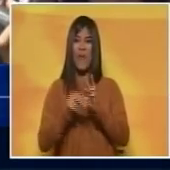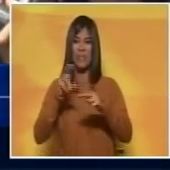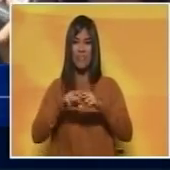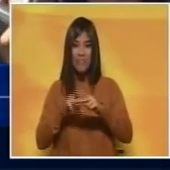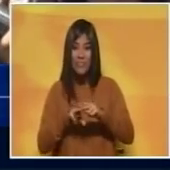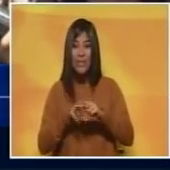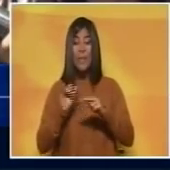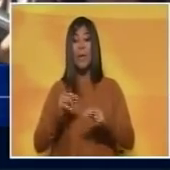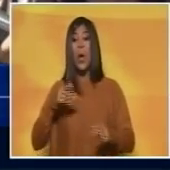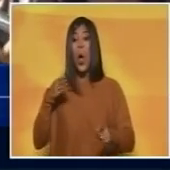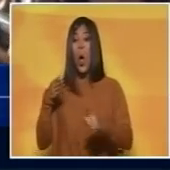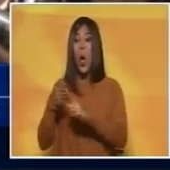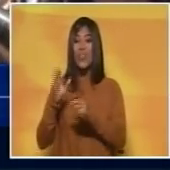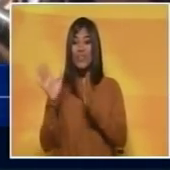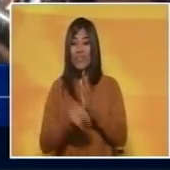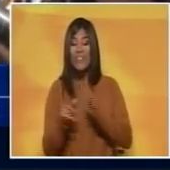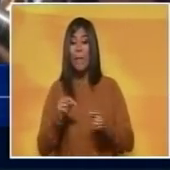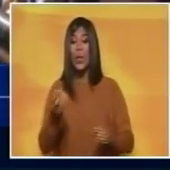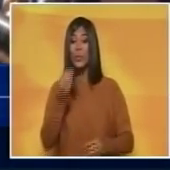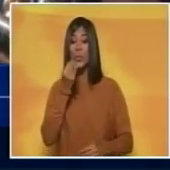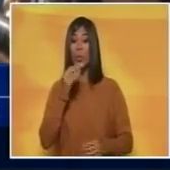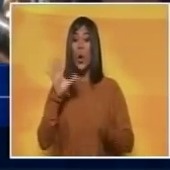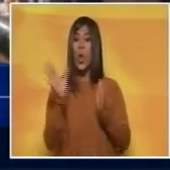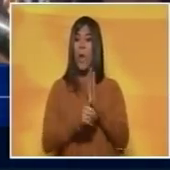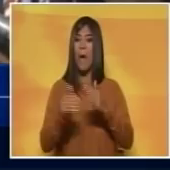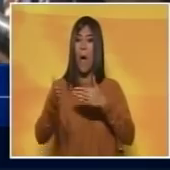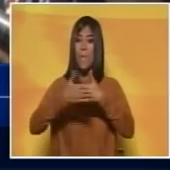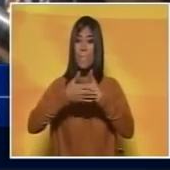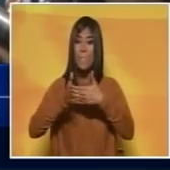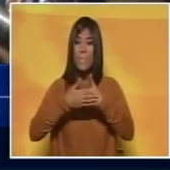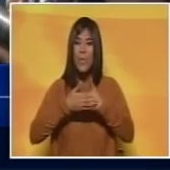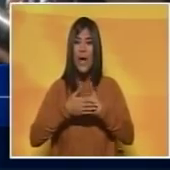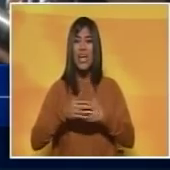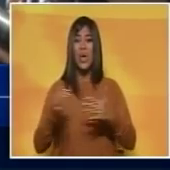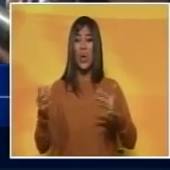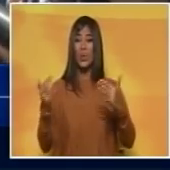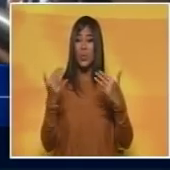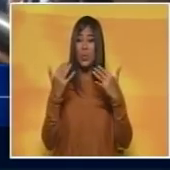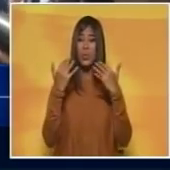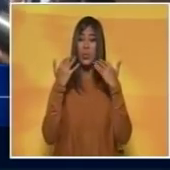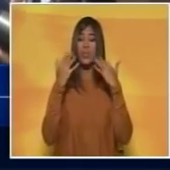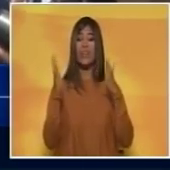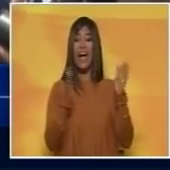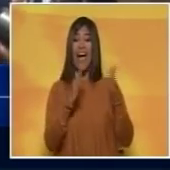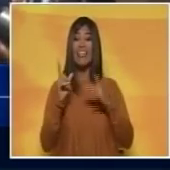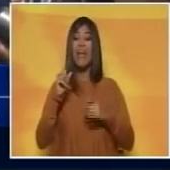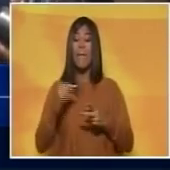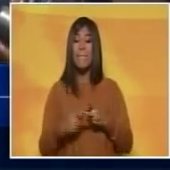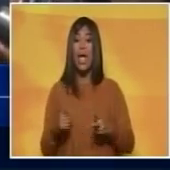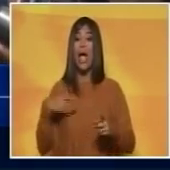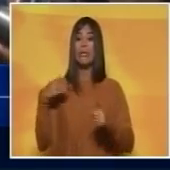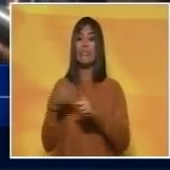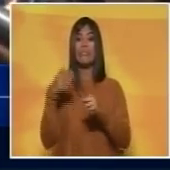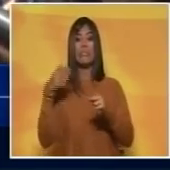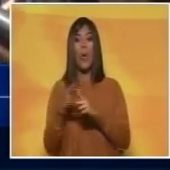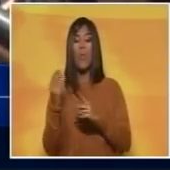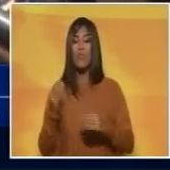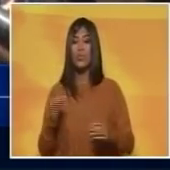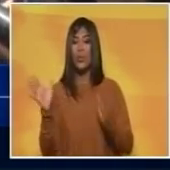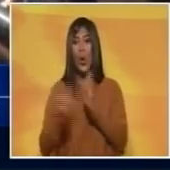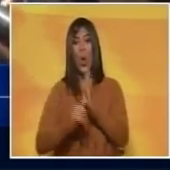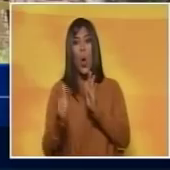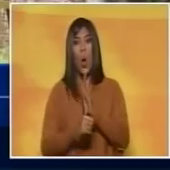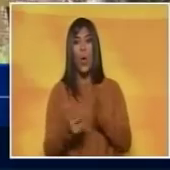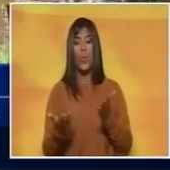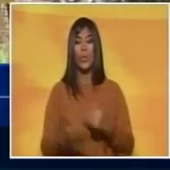atentado contra el comedor universitario, se han robado las puertas, los aire acondicionados, se han metido contra instalaciones nuestras, tanto en el campus Juanico como el